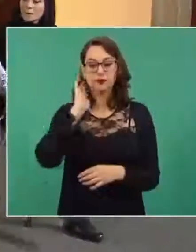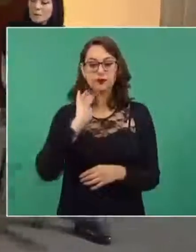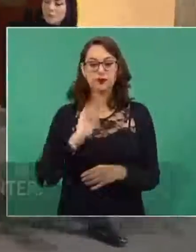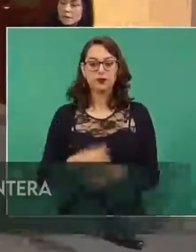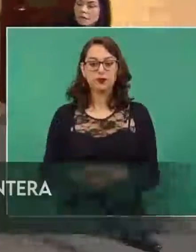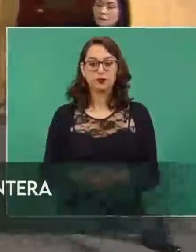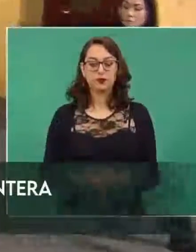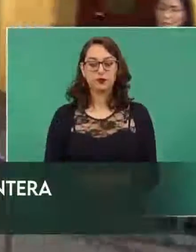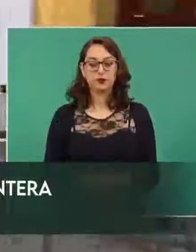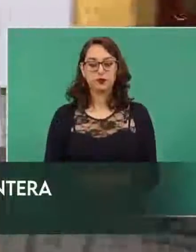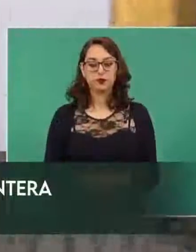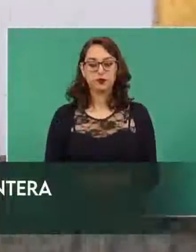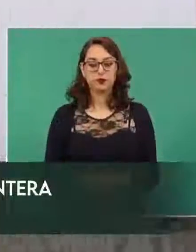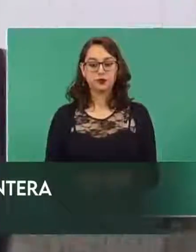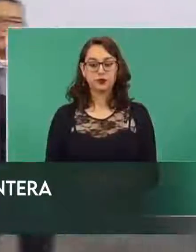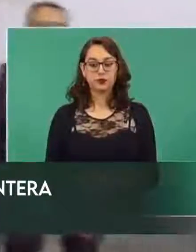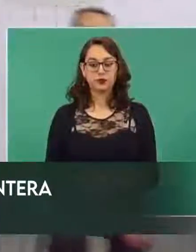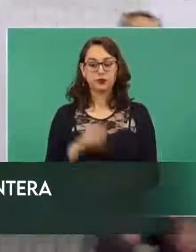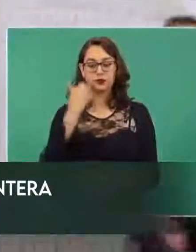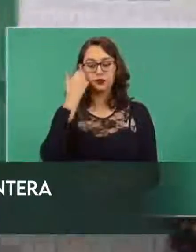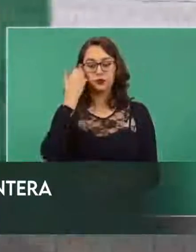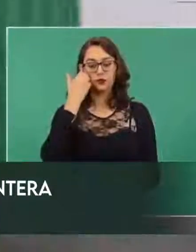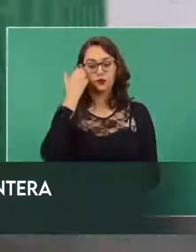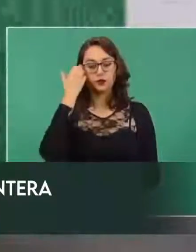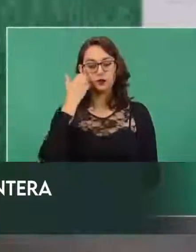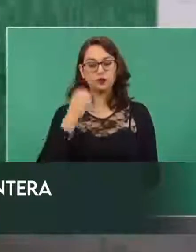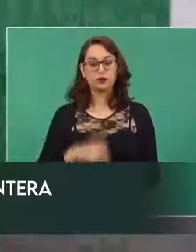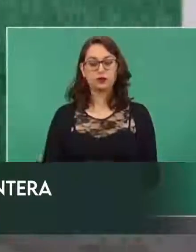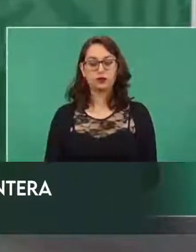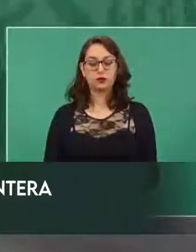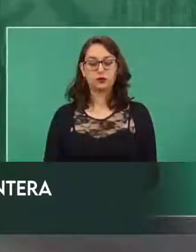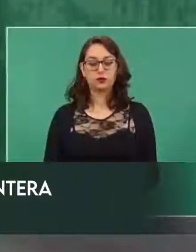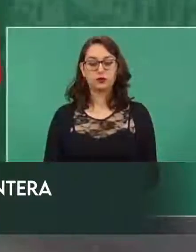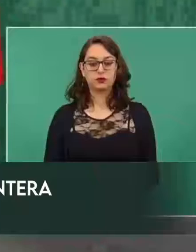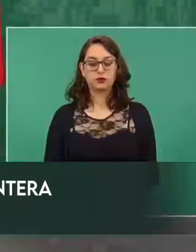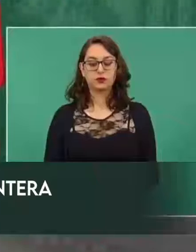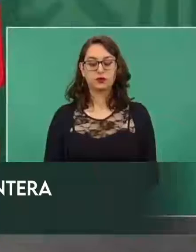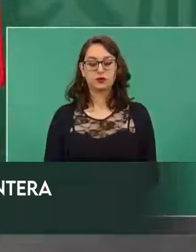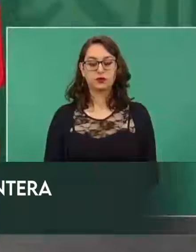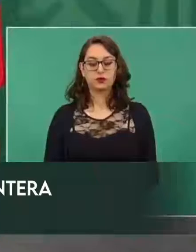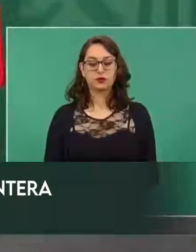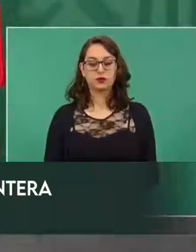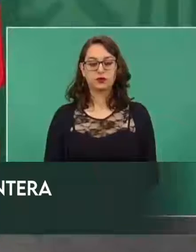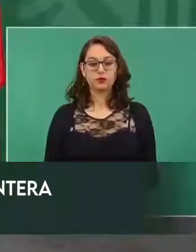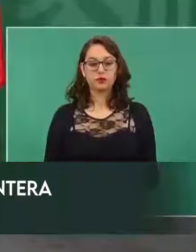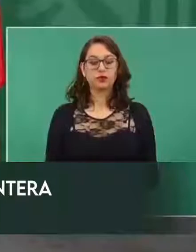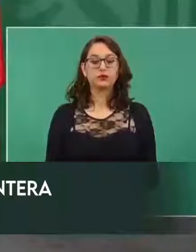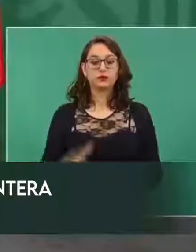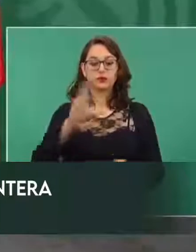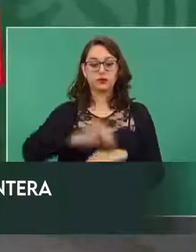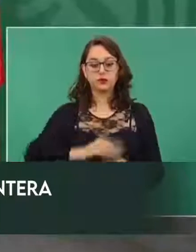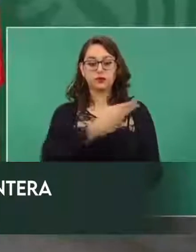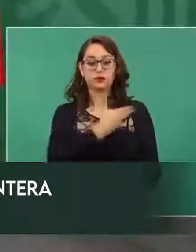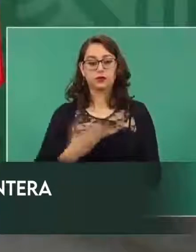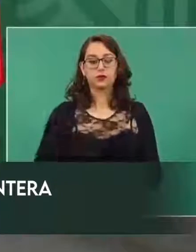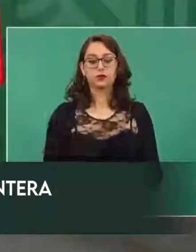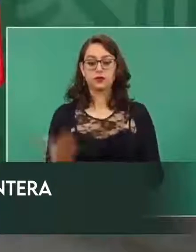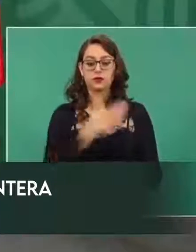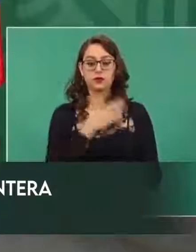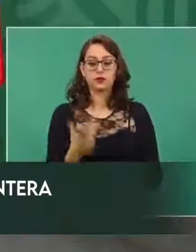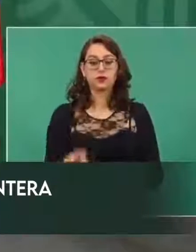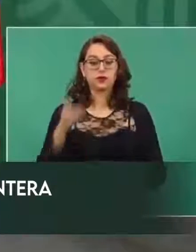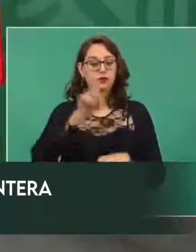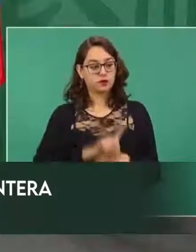El canciller Marcelo Ebrard dijo que para la apertura de la frontera a actividades regulares entre México y Estados Unidos, el